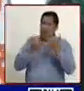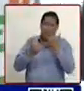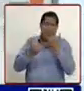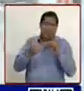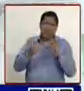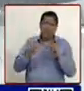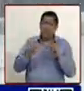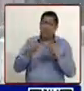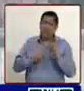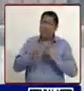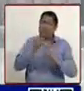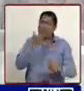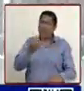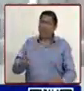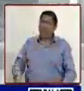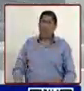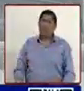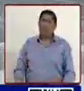no es cualquier cosa.